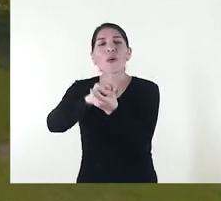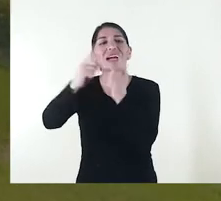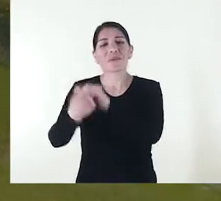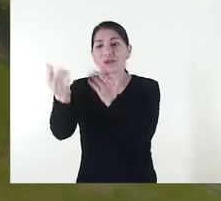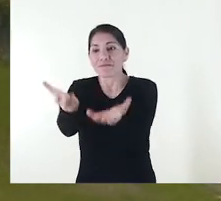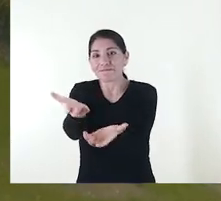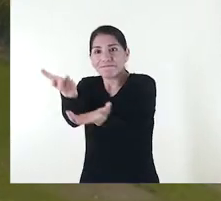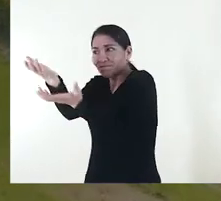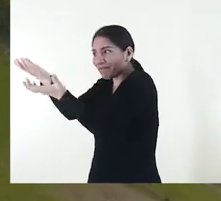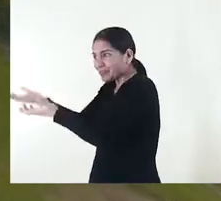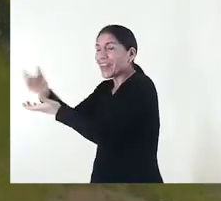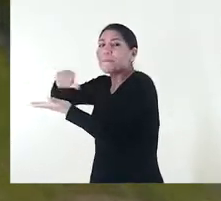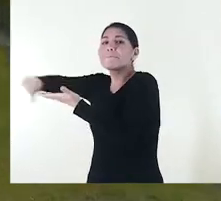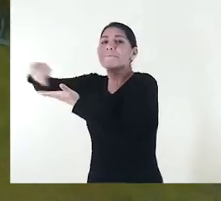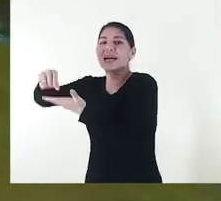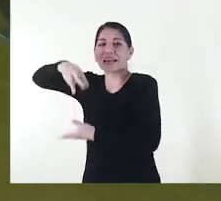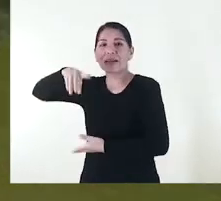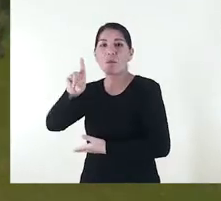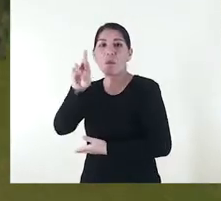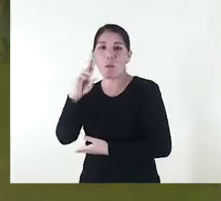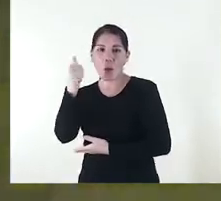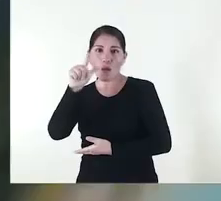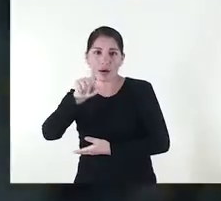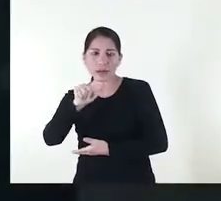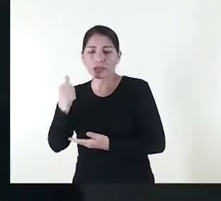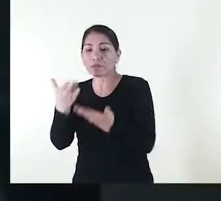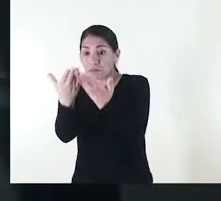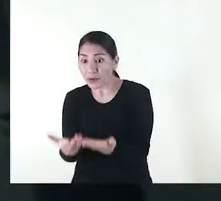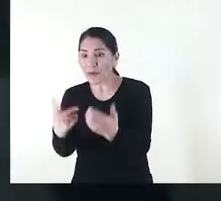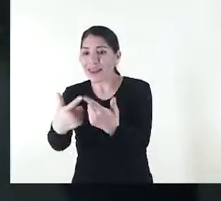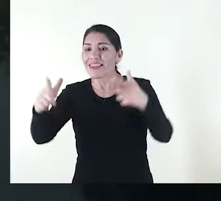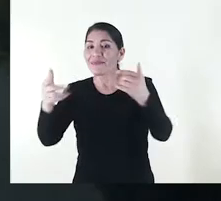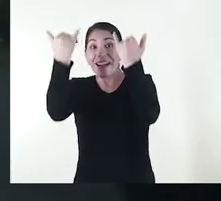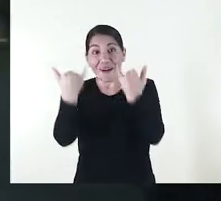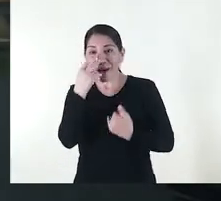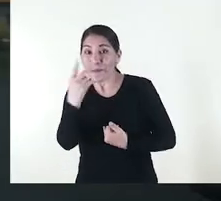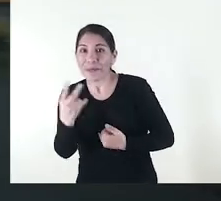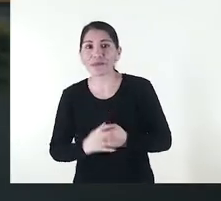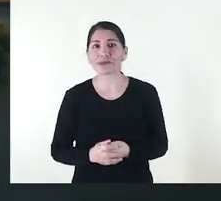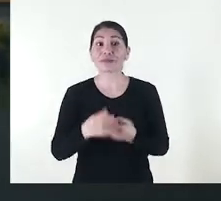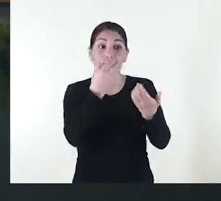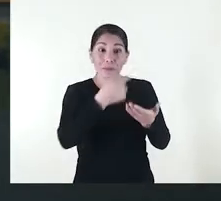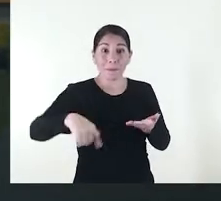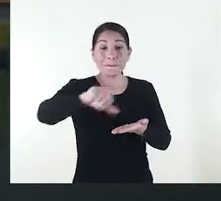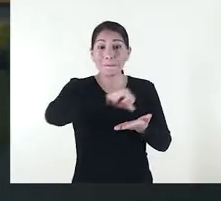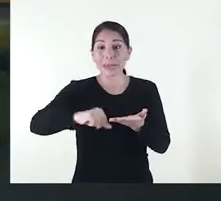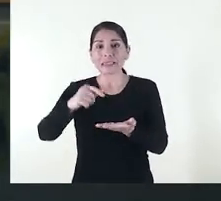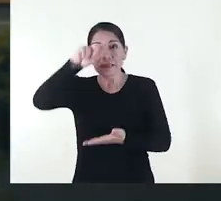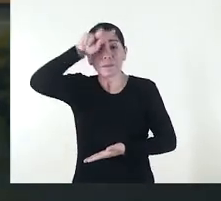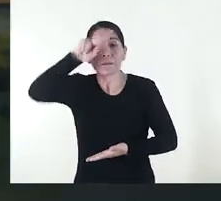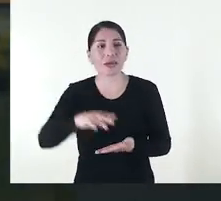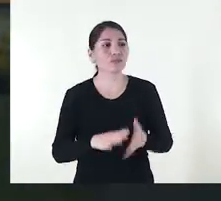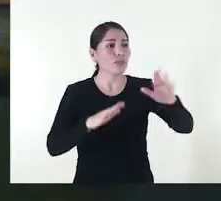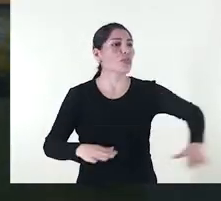Armas, esta fue removida y puesta en el Parque de la Muralla, dejando libre el espacio para lo que hoy se ve. Plaza Perú,